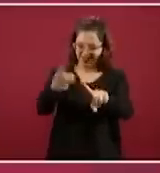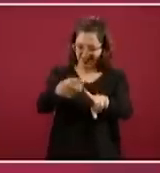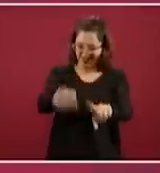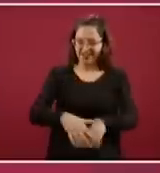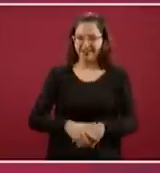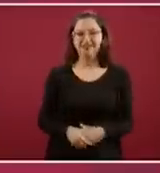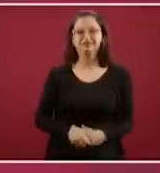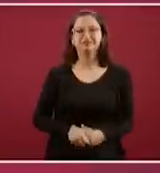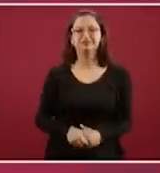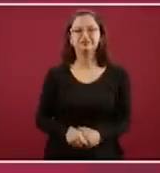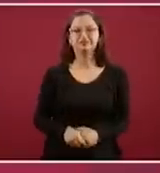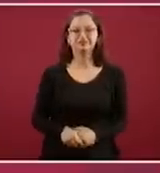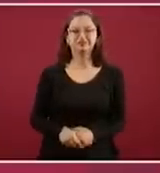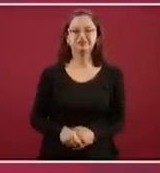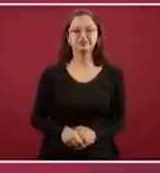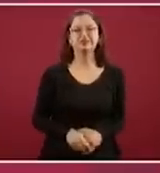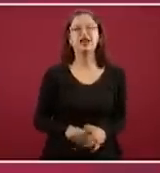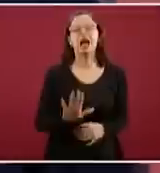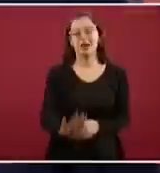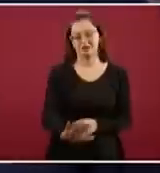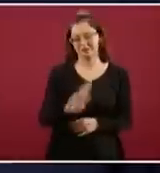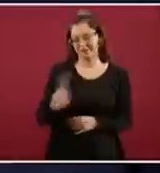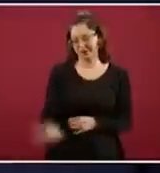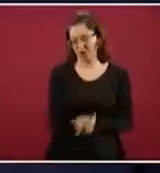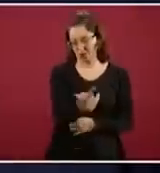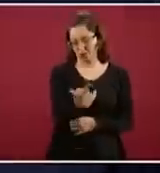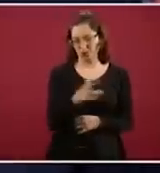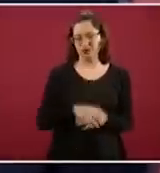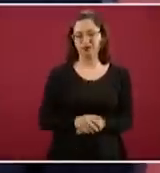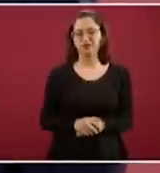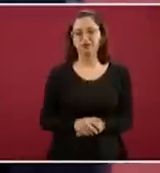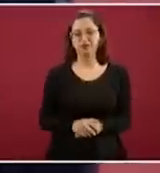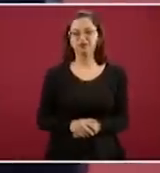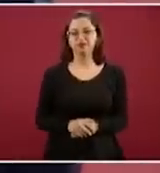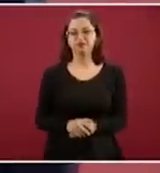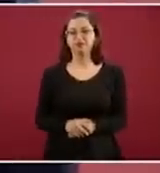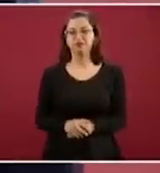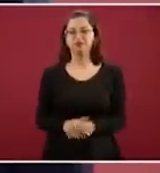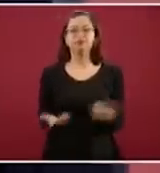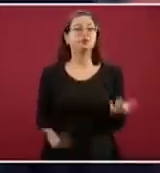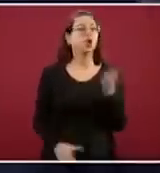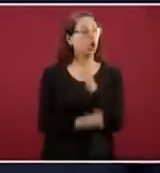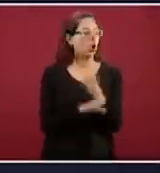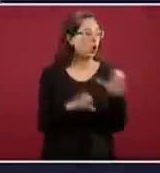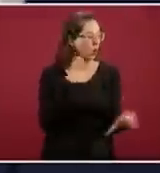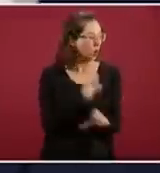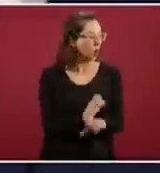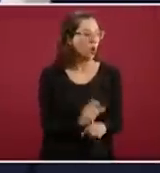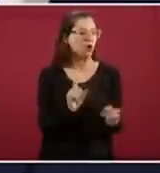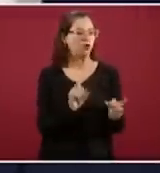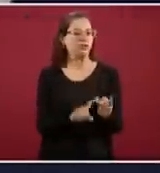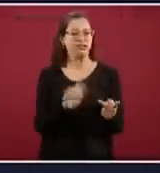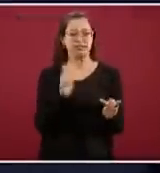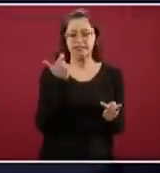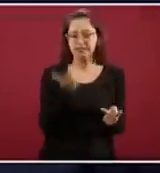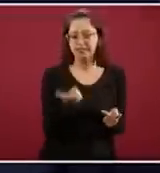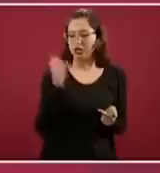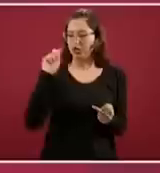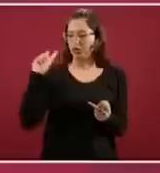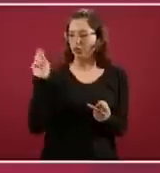A ver, ¿a quién le confiscaron bienes? Dinero en